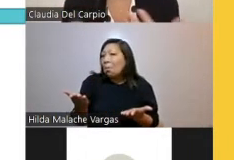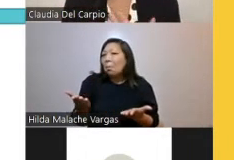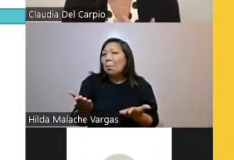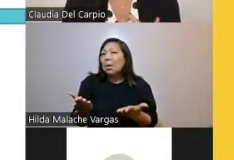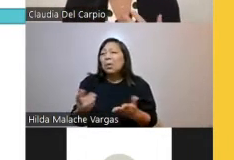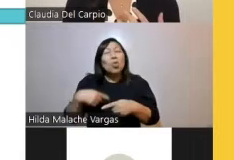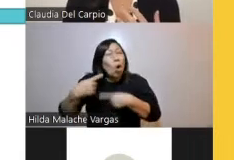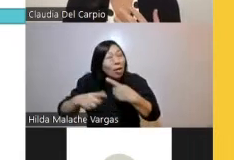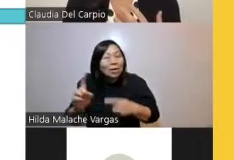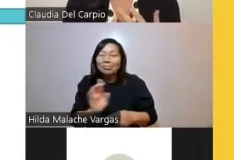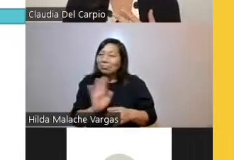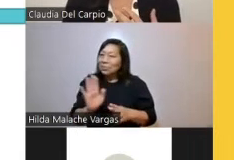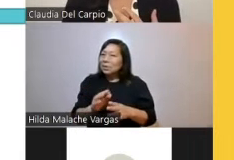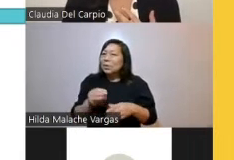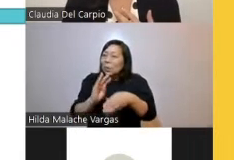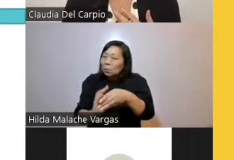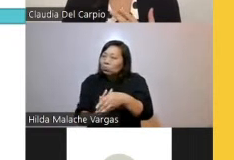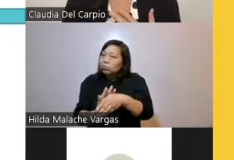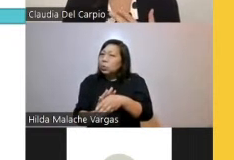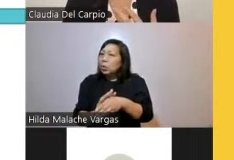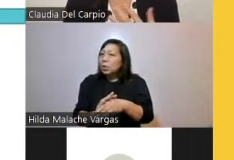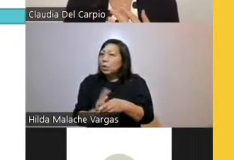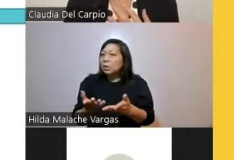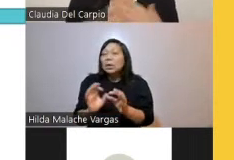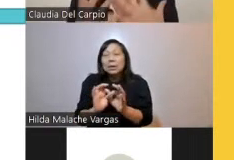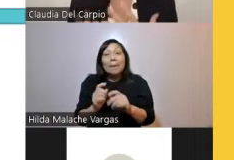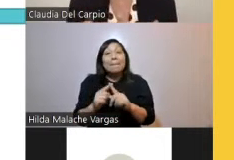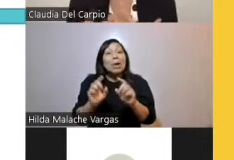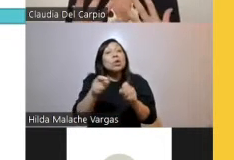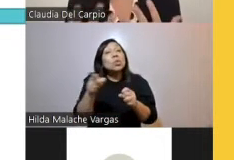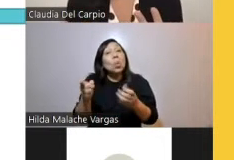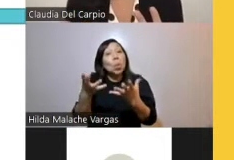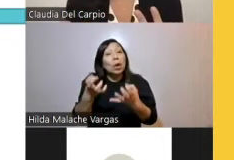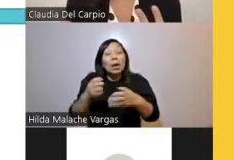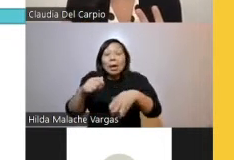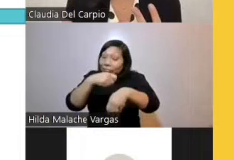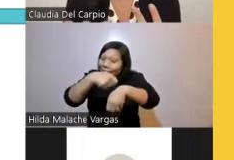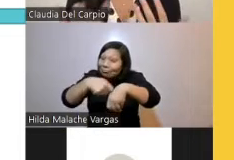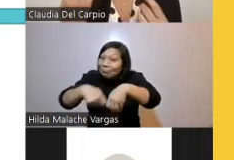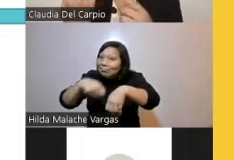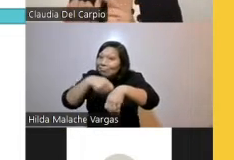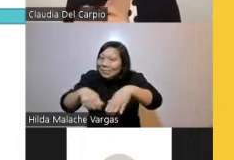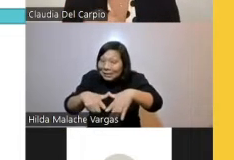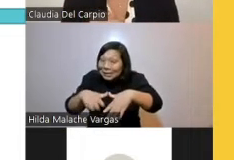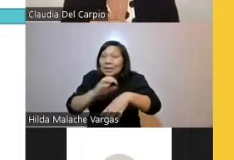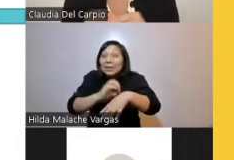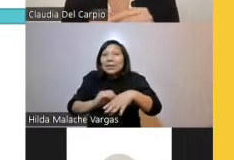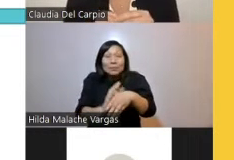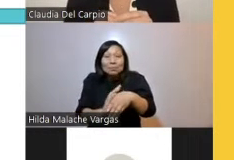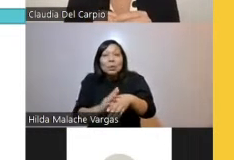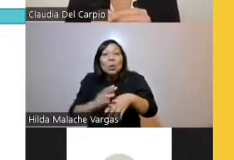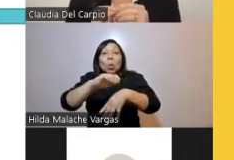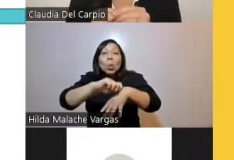diaria. El vello, como les dije, no es antihigiénico. Ahora, si deciden depilarse, si usan rasuradora, debe